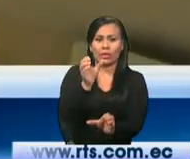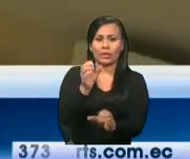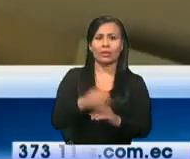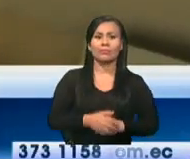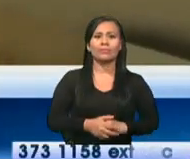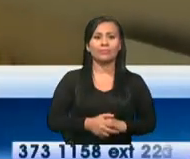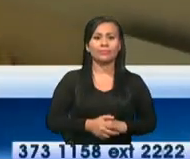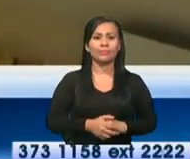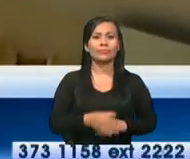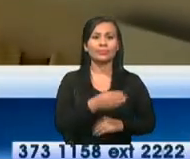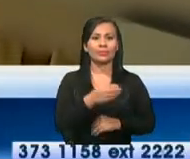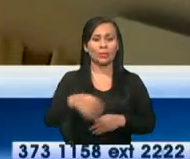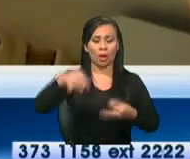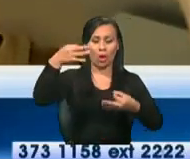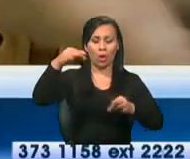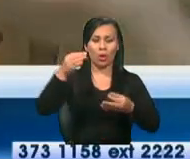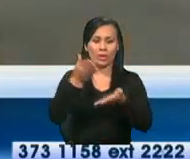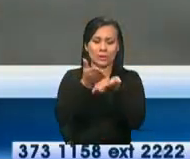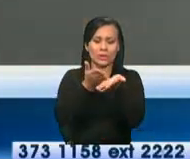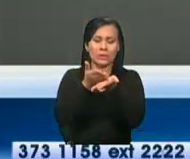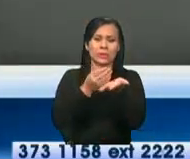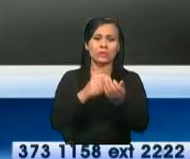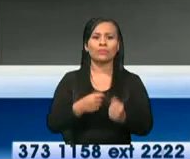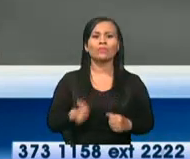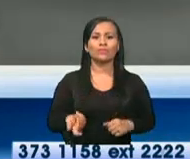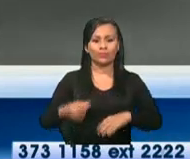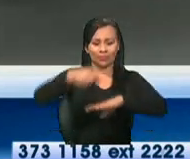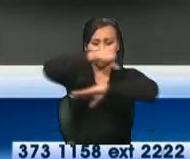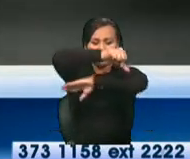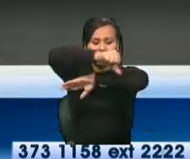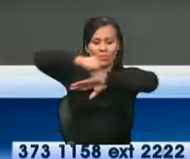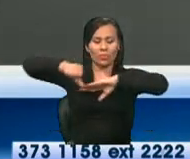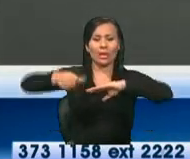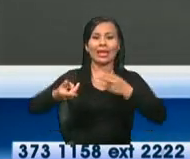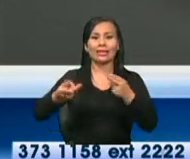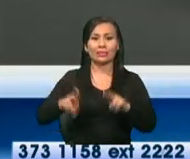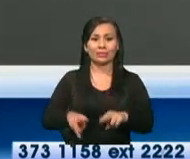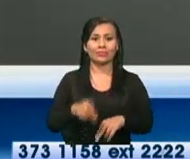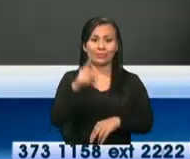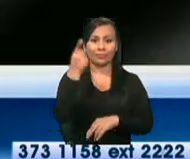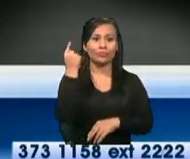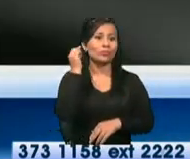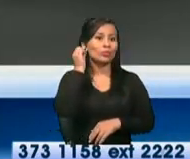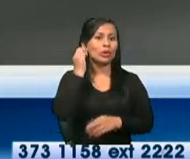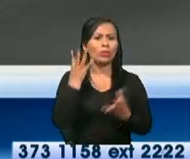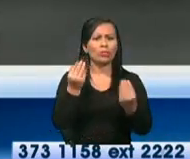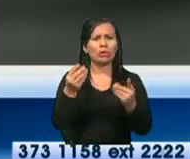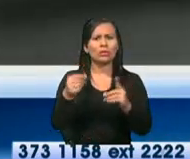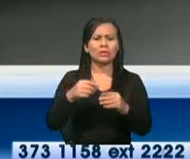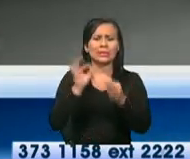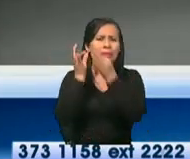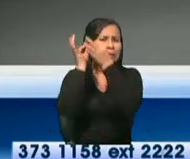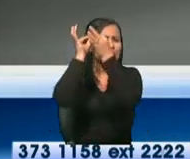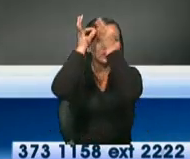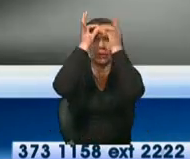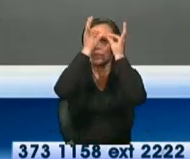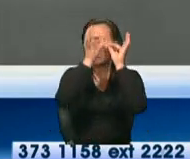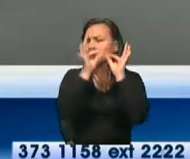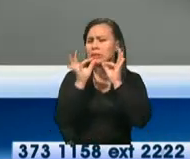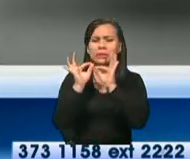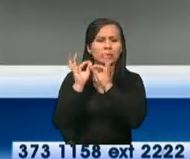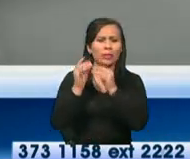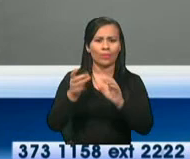estilete y hojas de afeitar. En los 2 últimos casos, las féminas fueron sometidas a exhaustivas